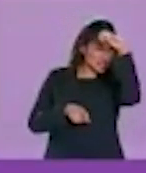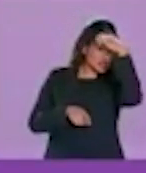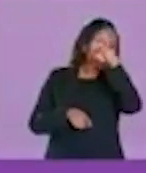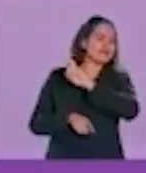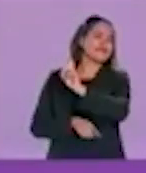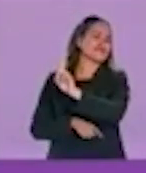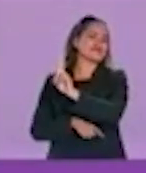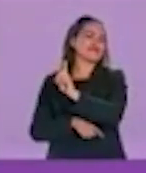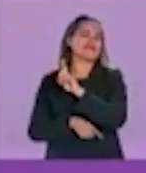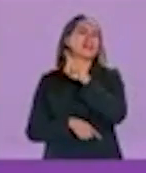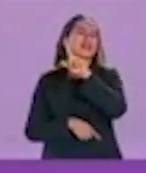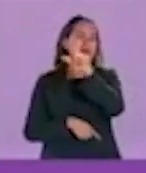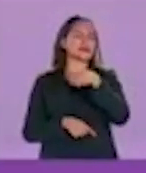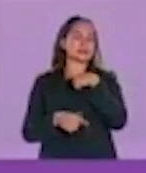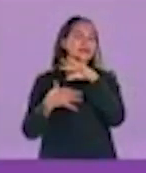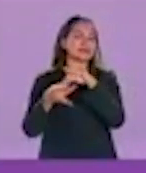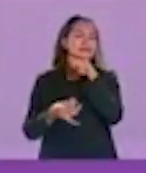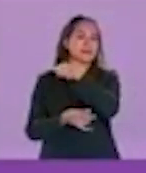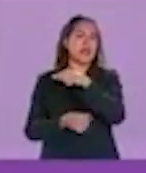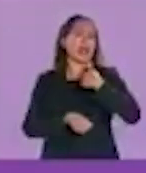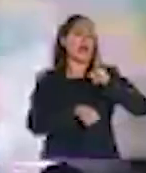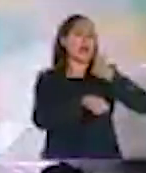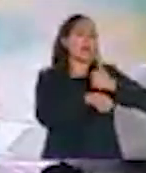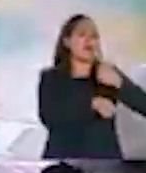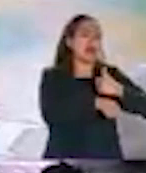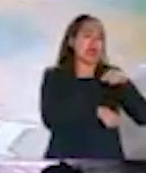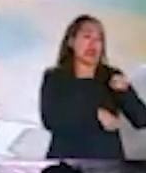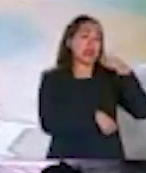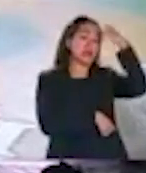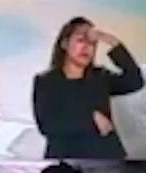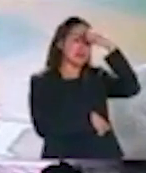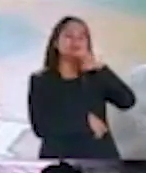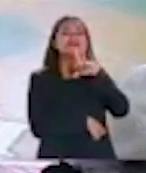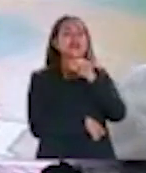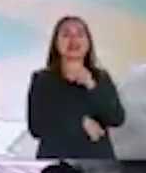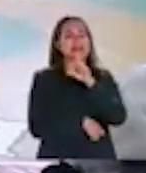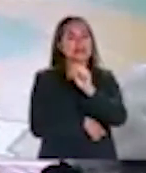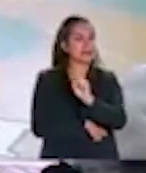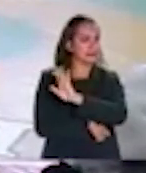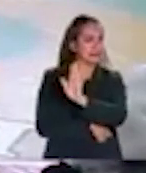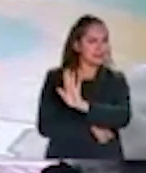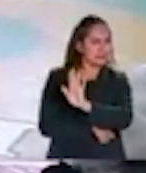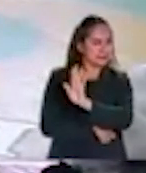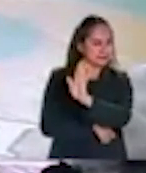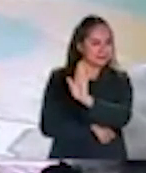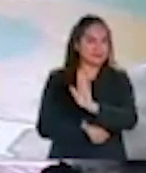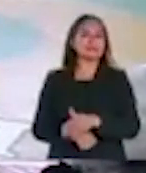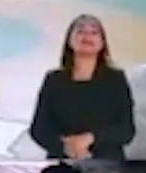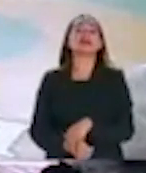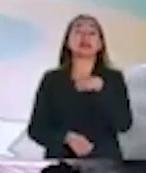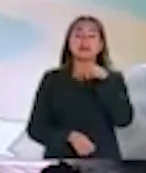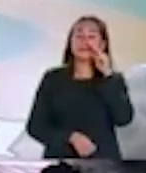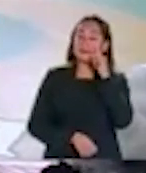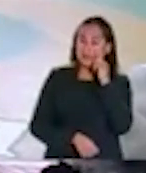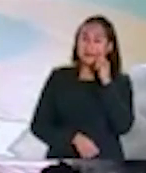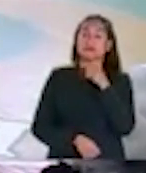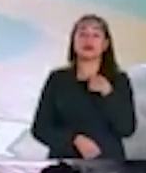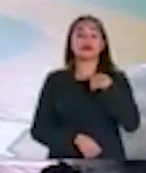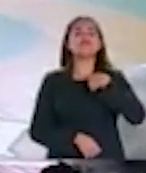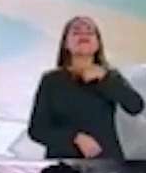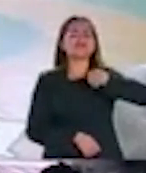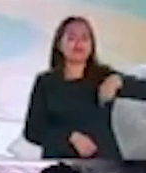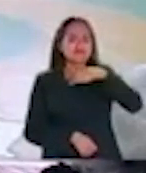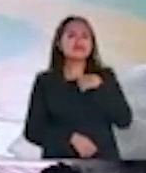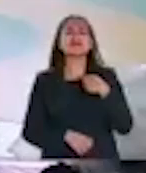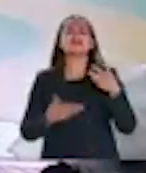abuelo que los años no son la experiencia que haremos nosotros tenemos que tener